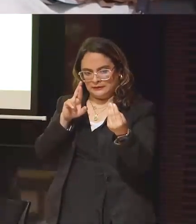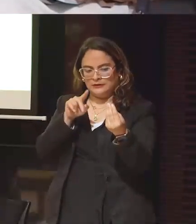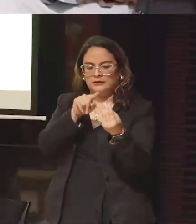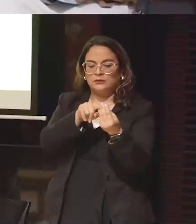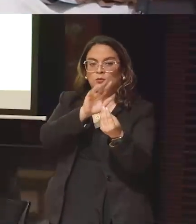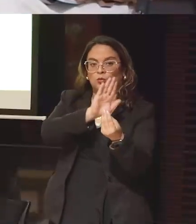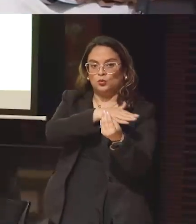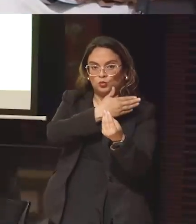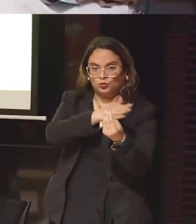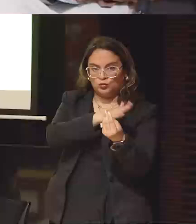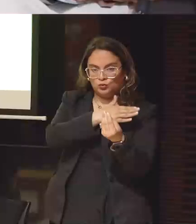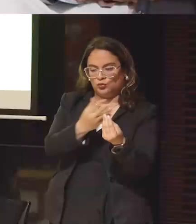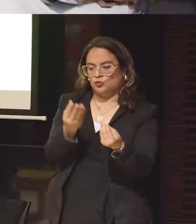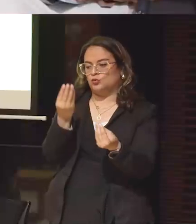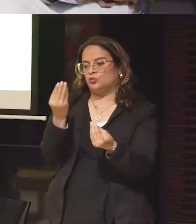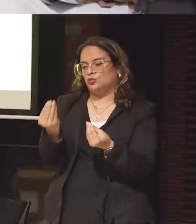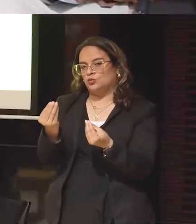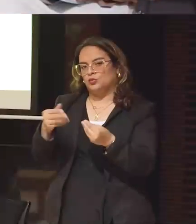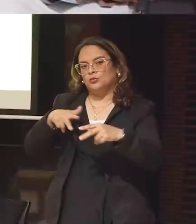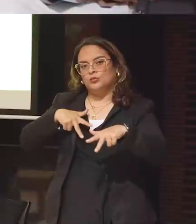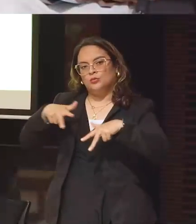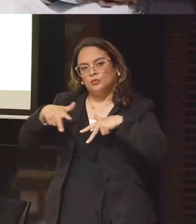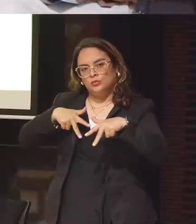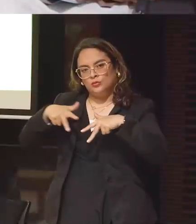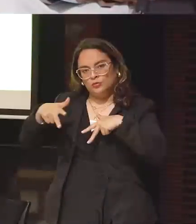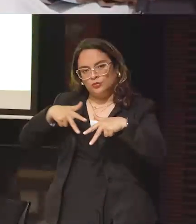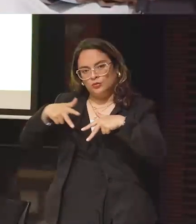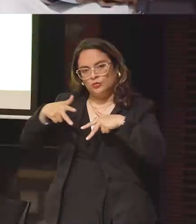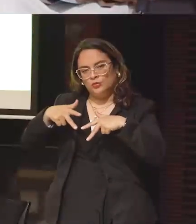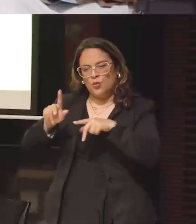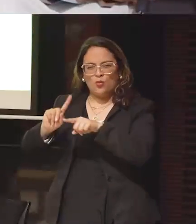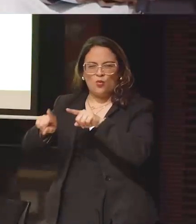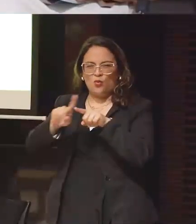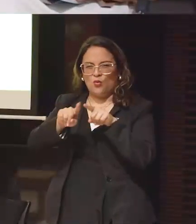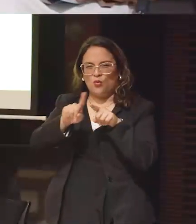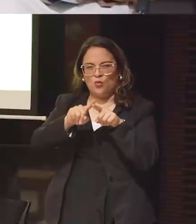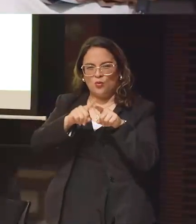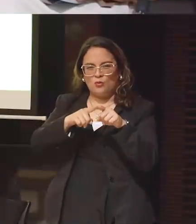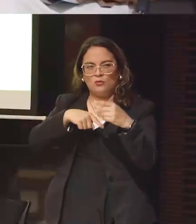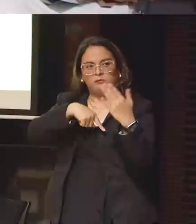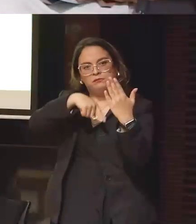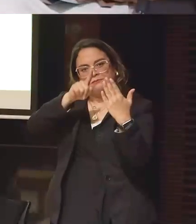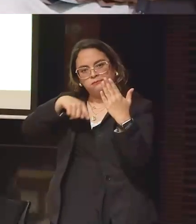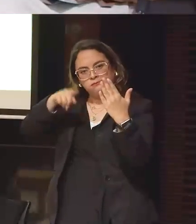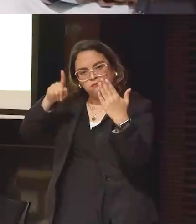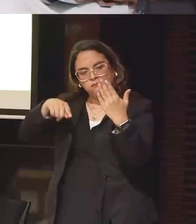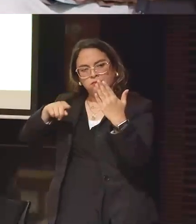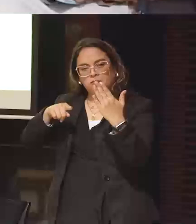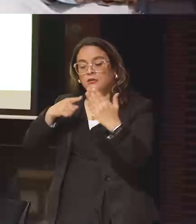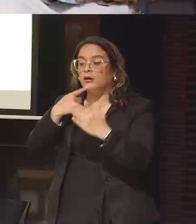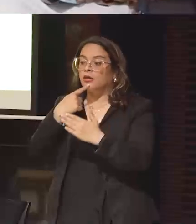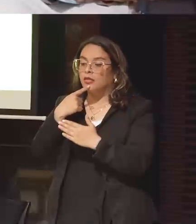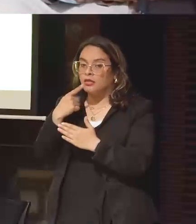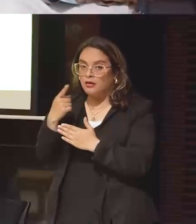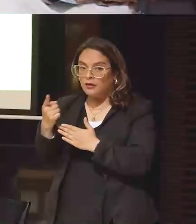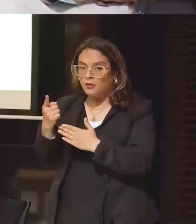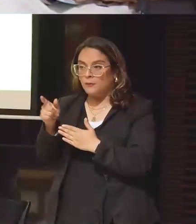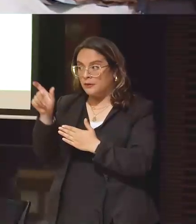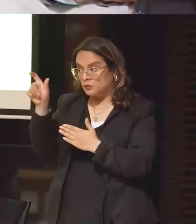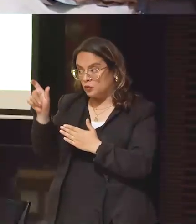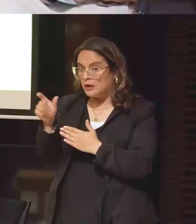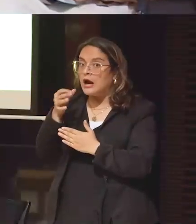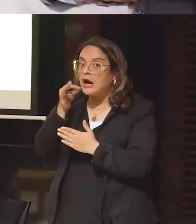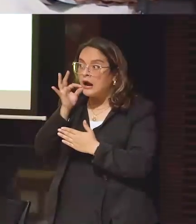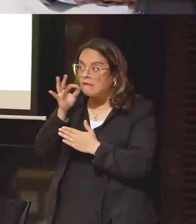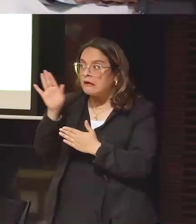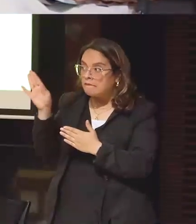música, la actuación y otro tipo de representaciones artísticas como la pintura. Porque si además yo le digo al señor del café, venga, que